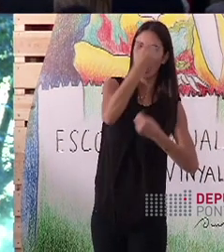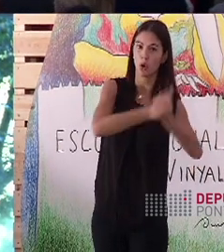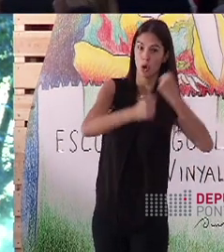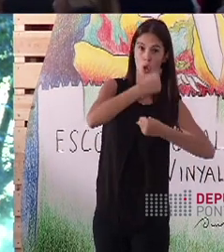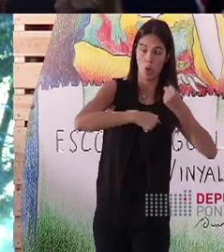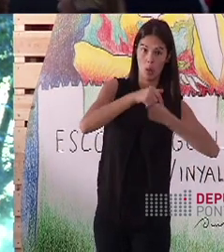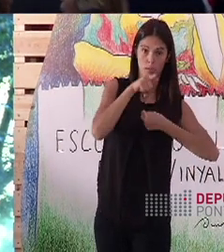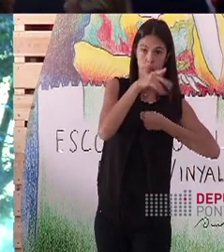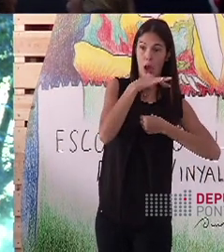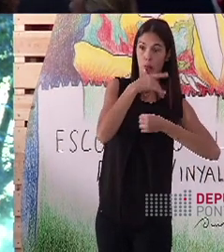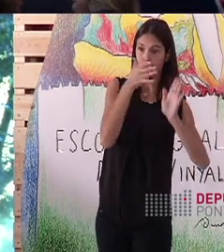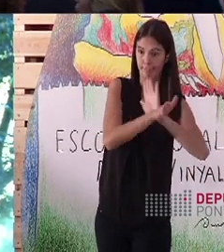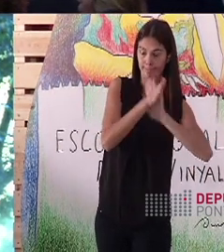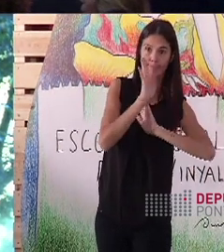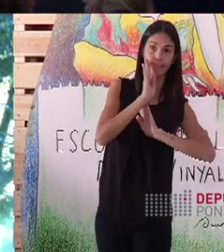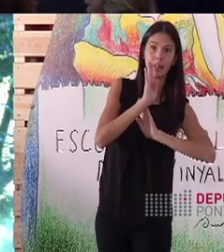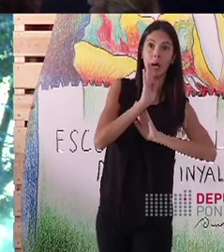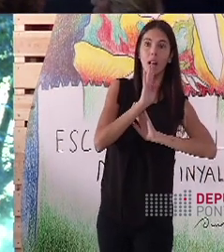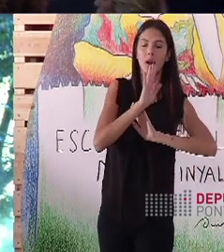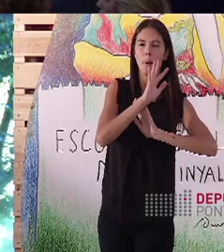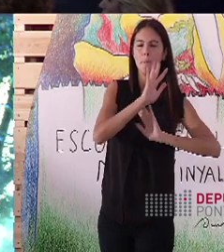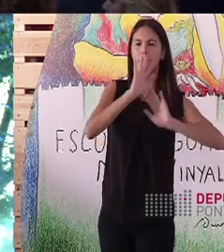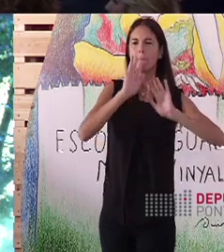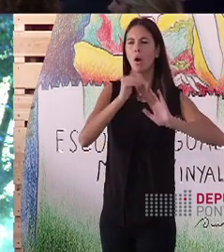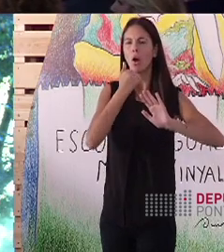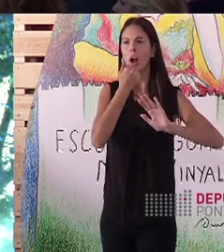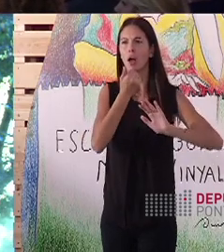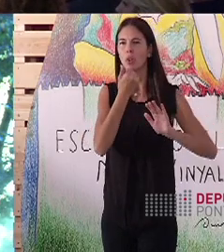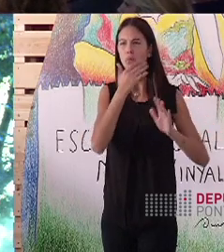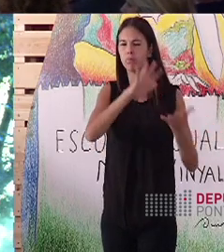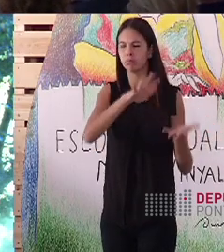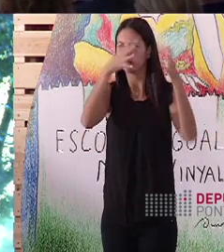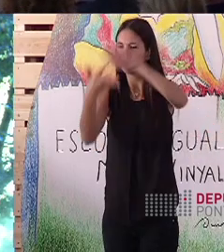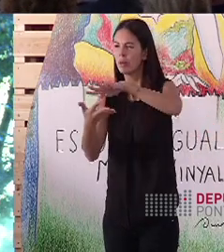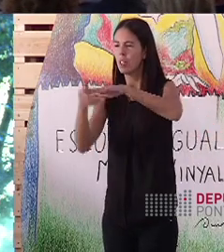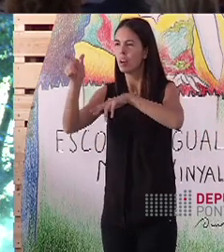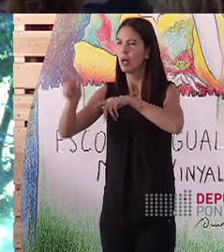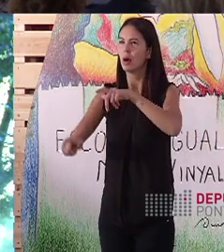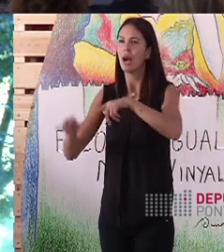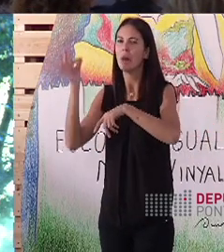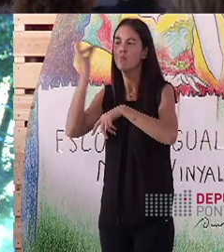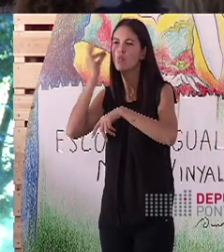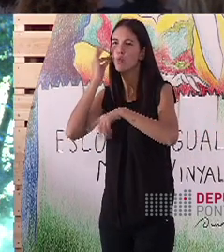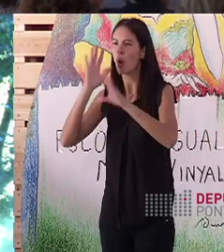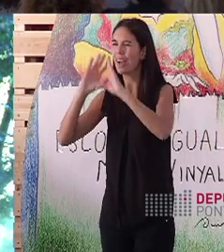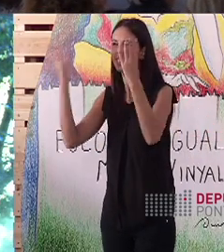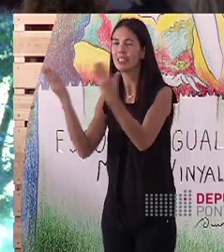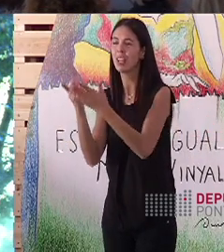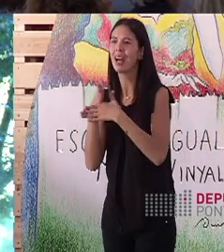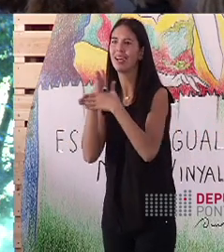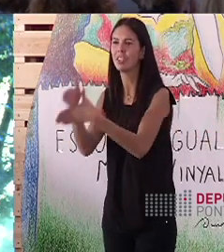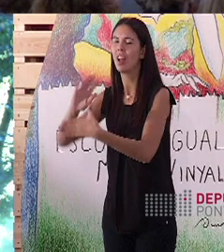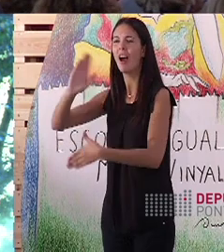nos acabas de explicar, pero como eso nos atinxe, como eso nos afecta a todas as demais